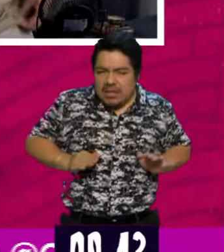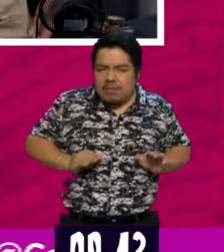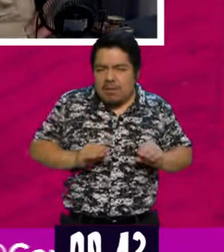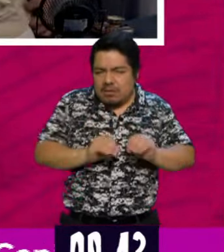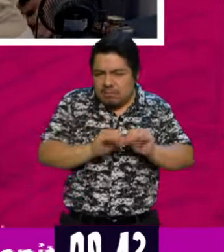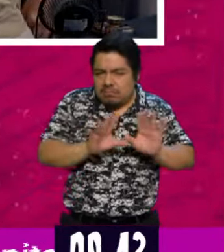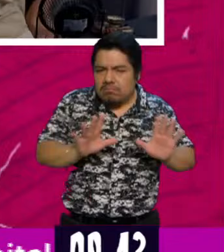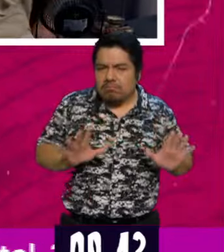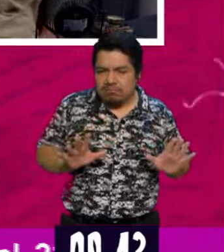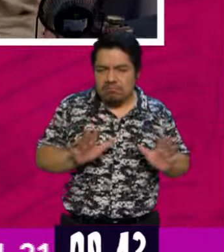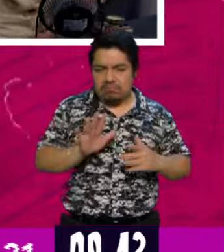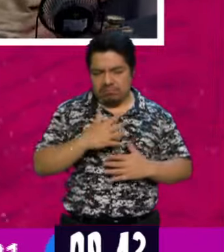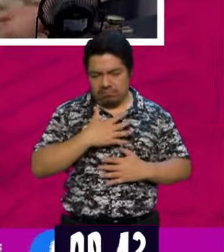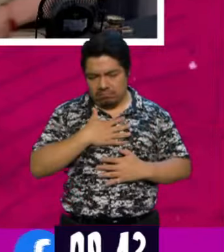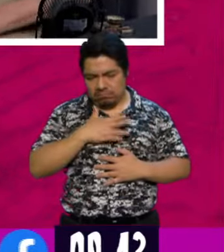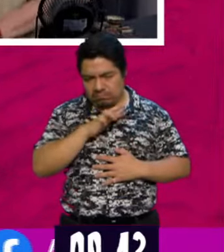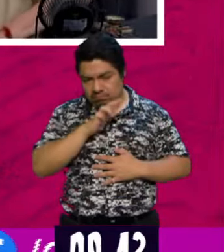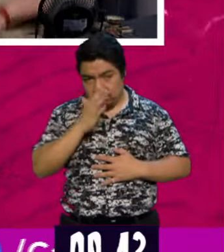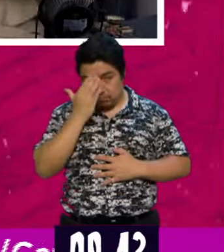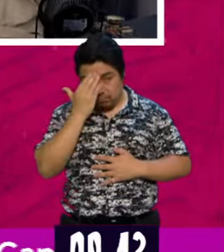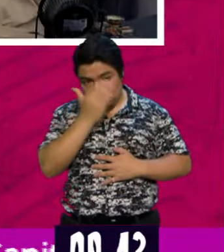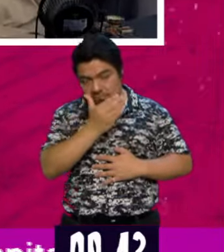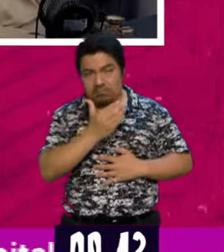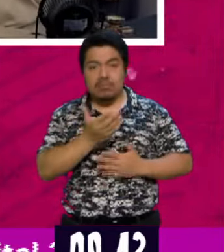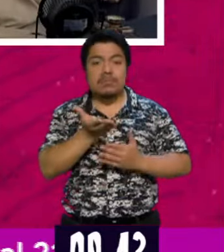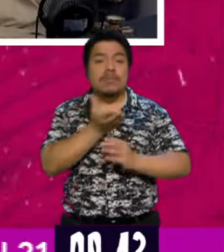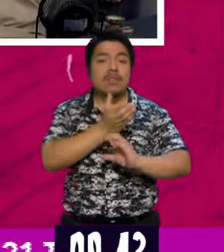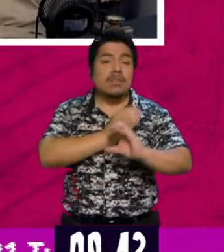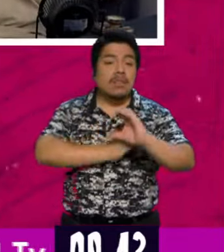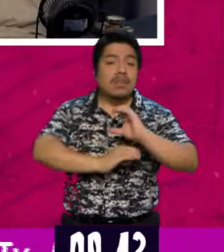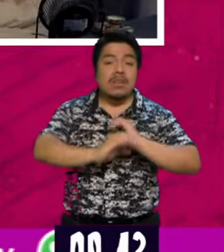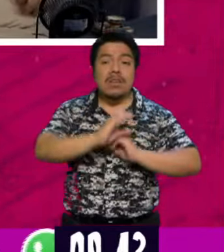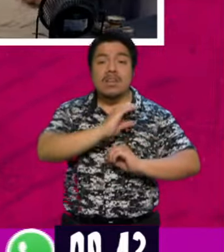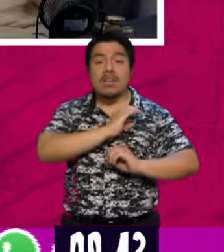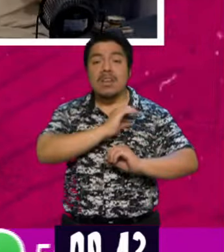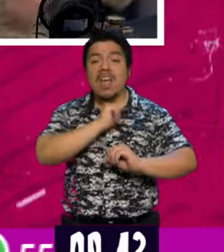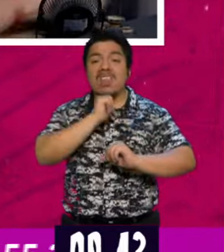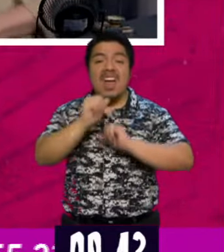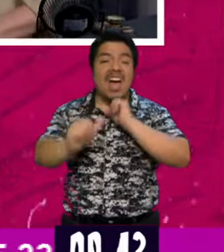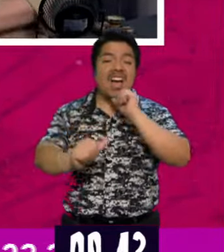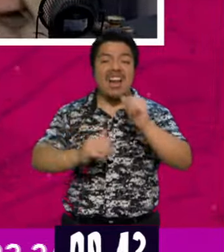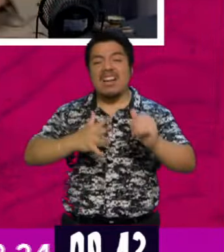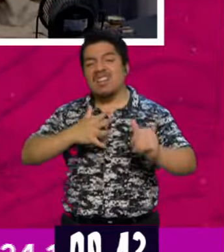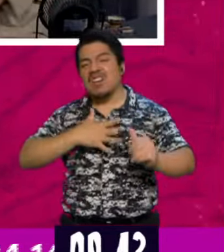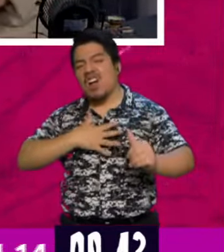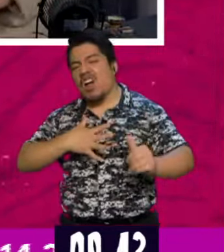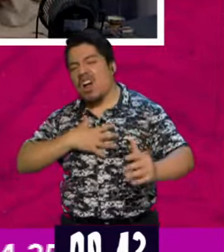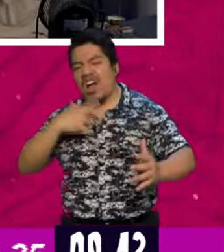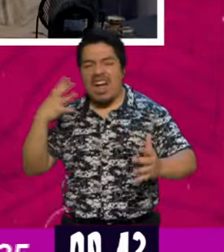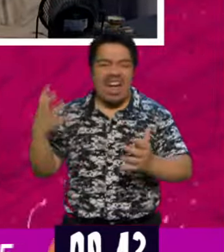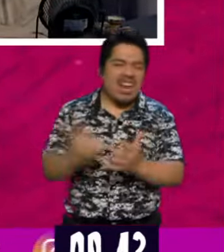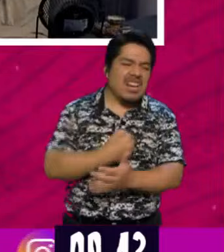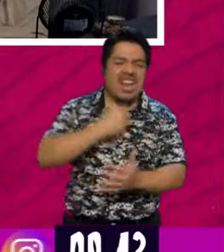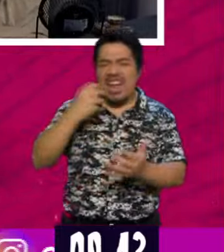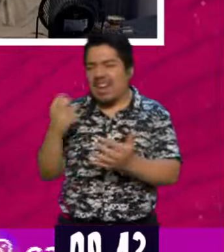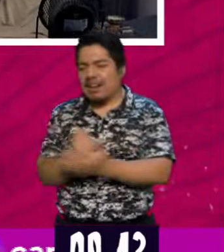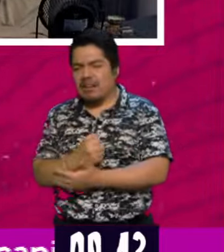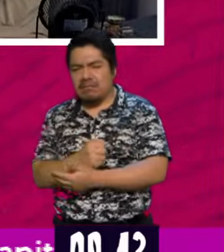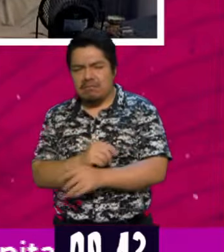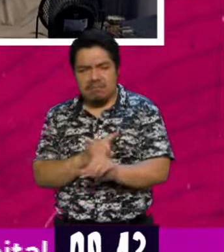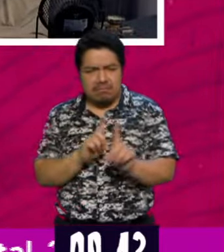todo, de veras, yo lo reconozco así. Claudia Sheinbaum jamás salió a darse como ganadora. No. Mantuvo